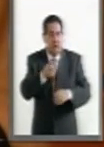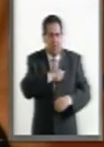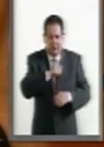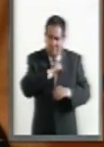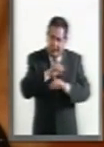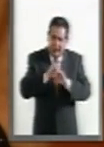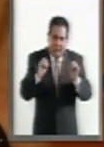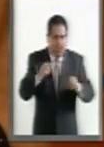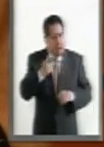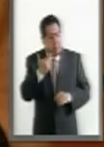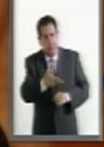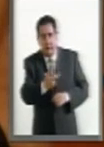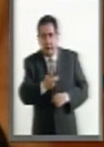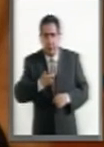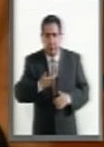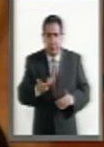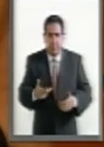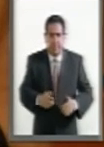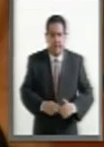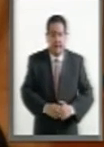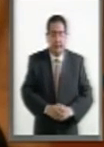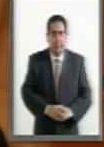salud.